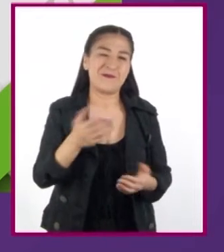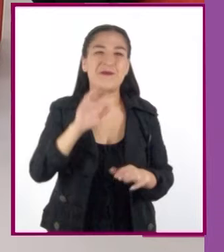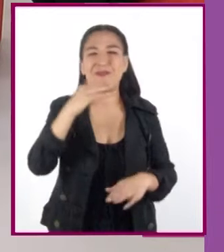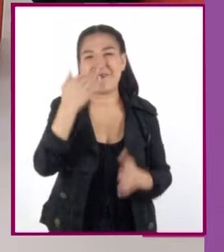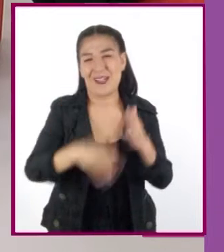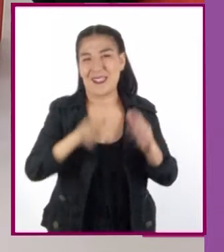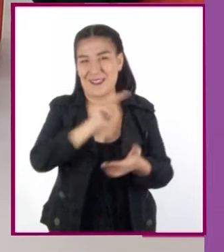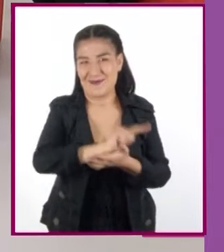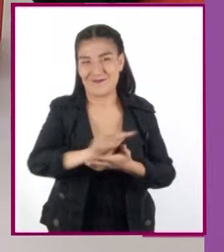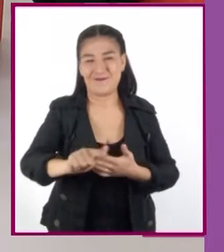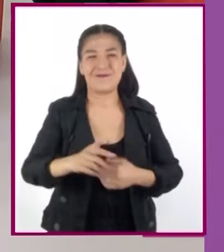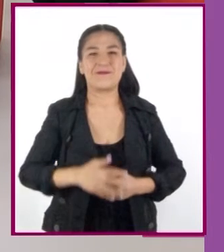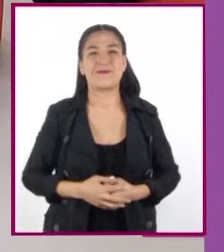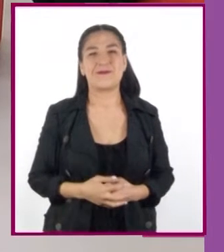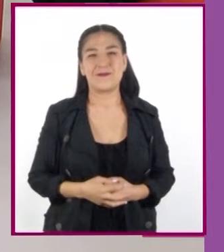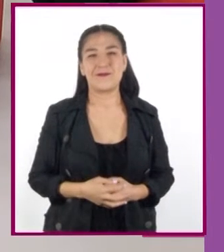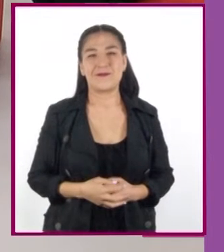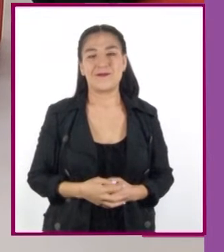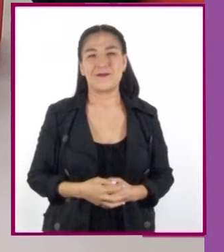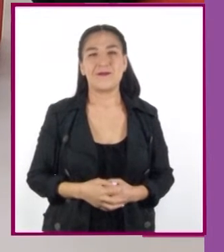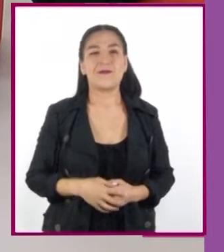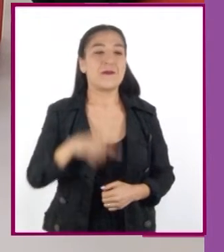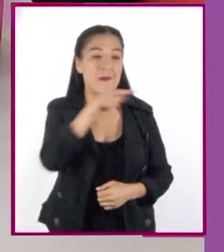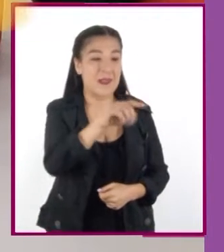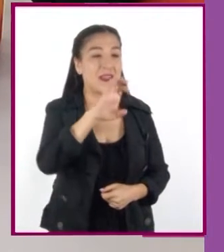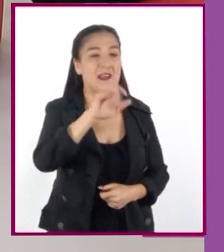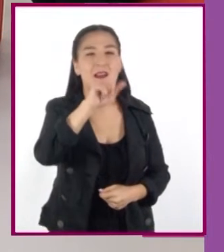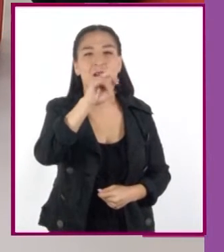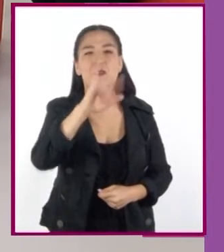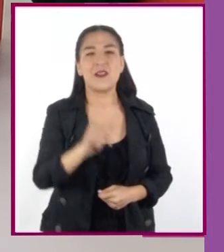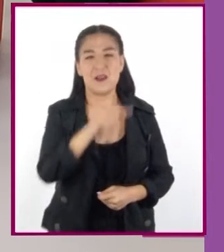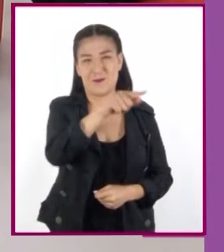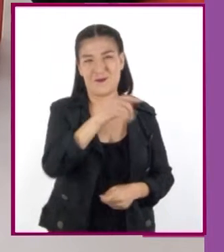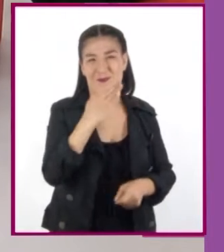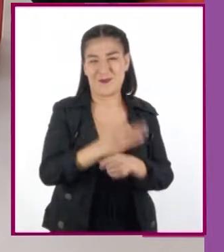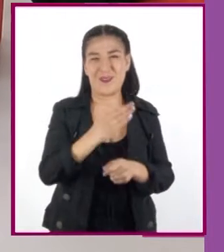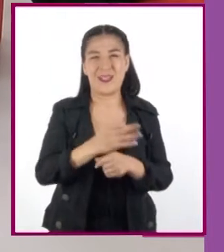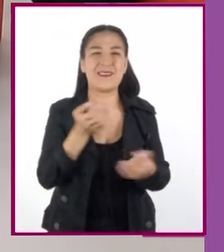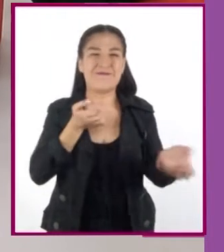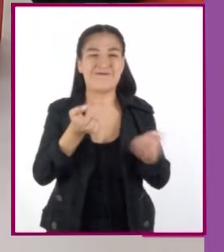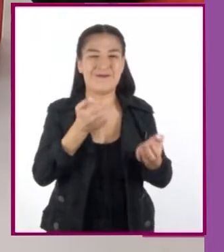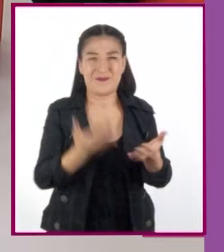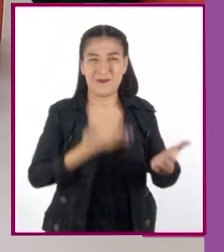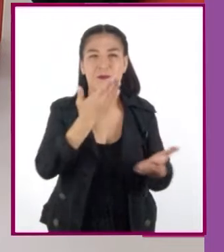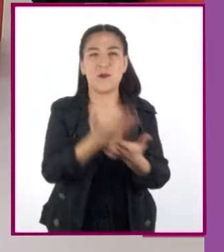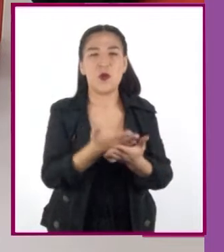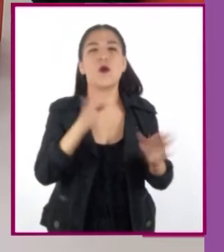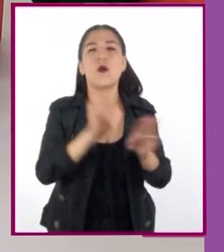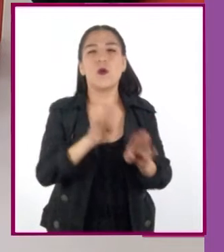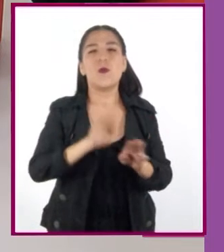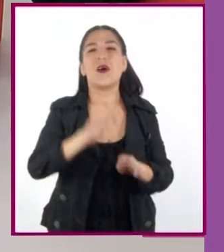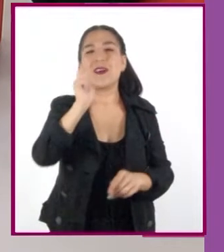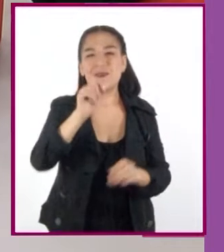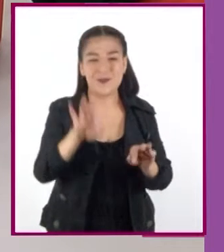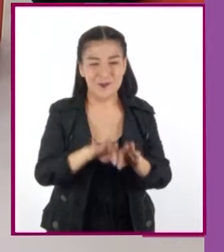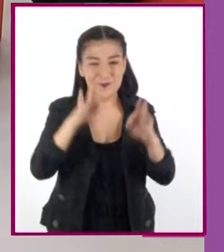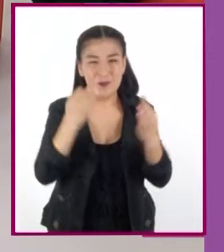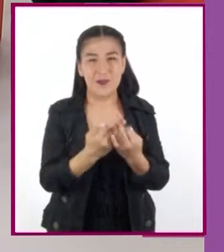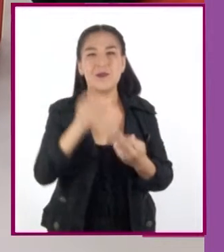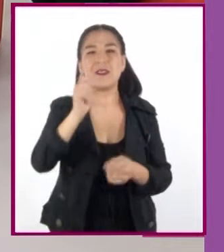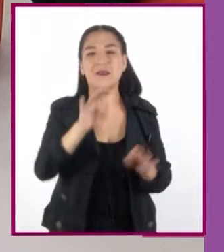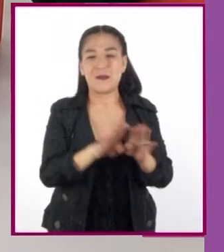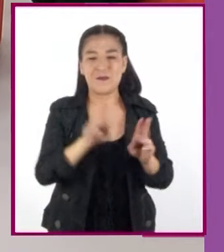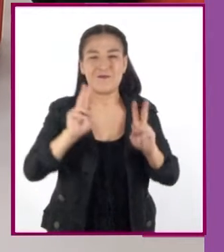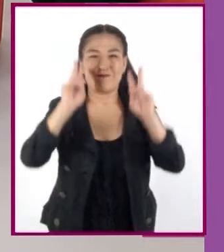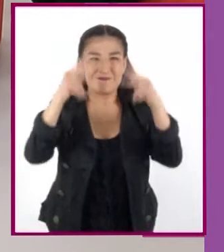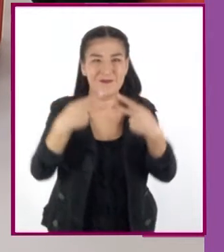limpios. Claudia, esta propuesta de ejercicio busca determinar la forma en cómo concebimos